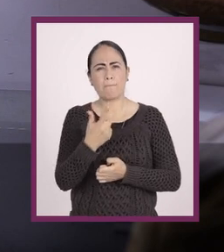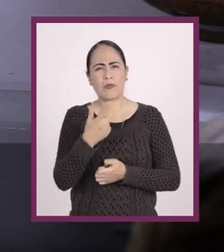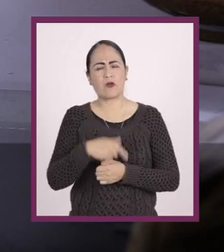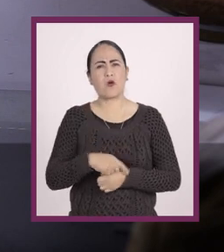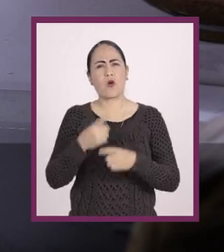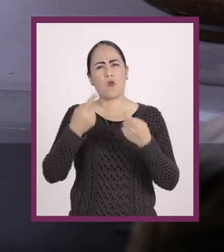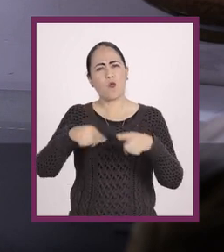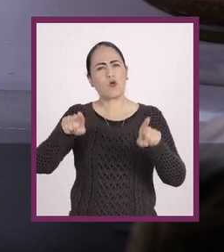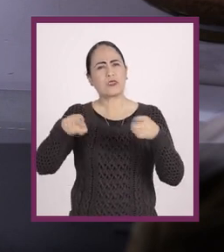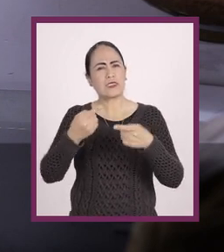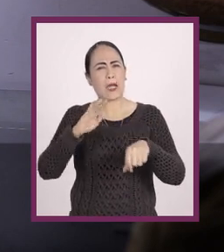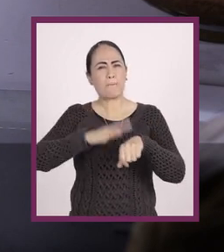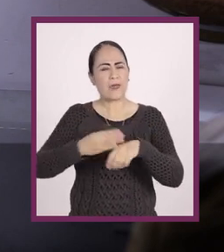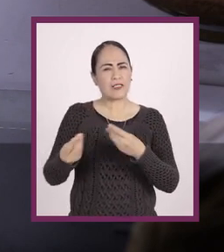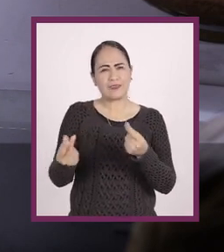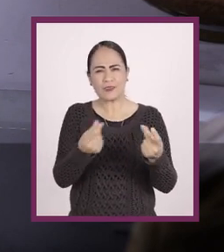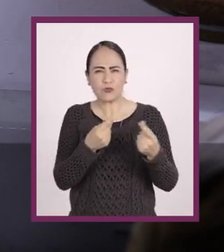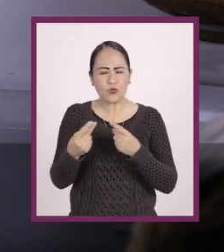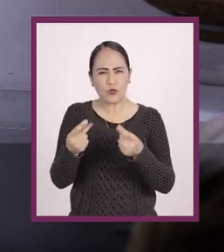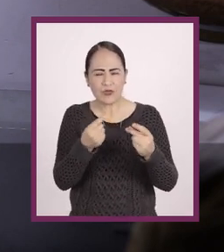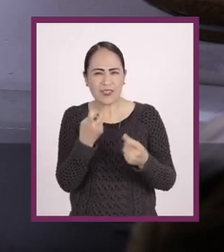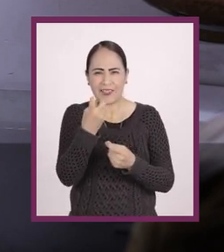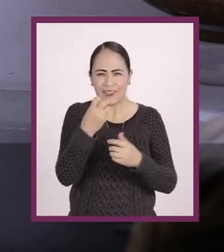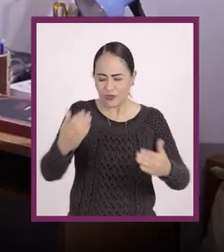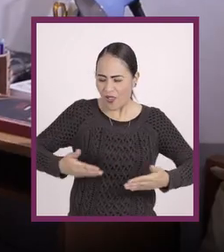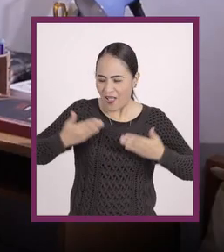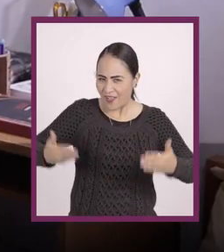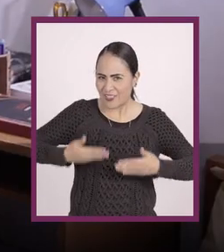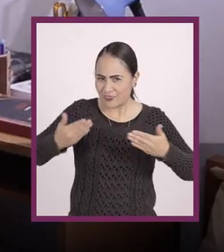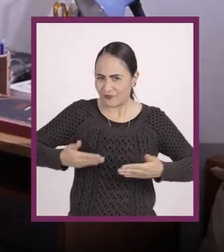música un poco más movida te ayuda a motivar